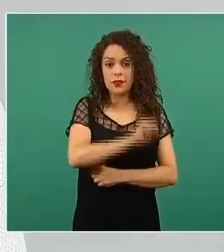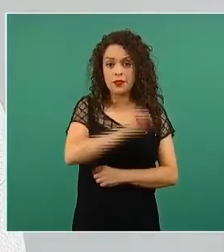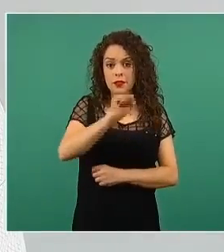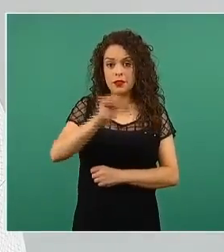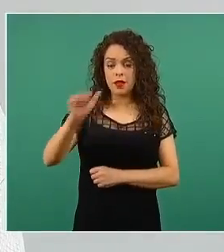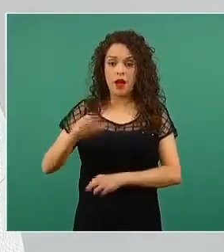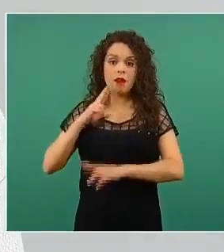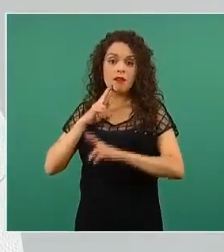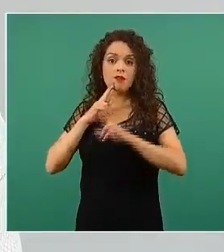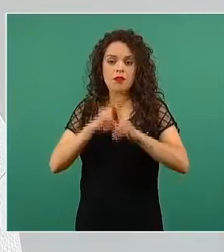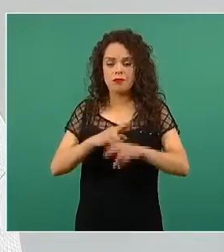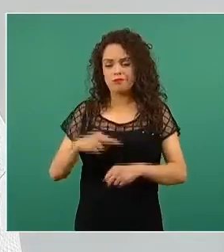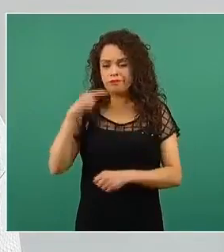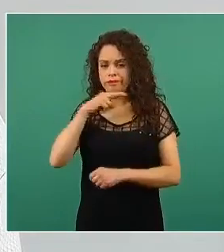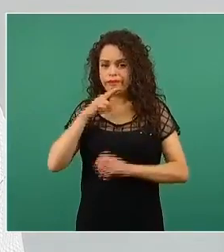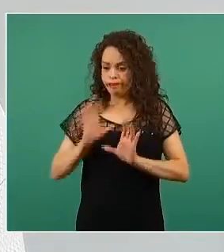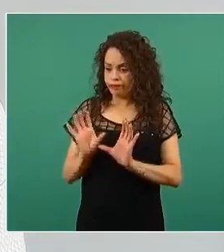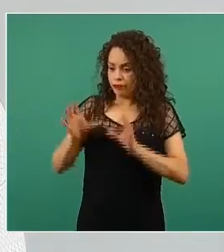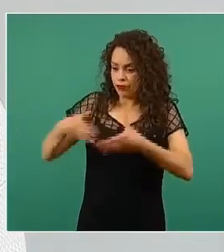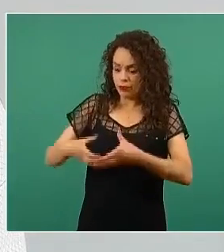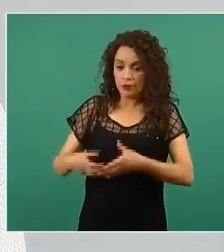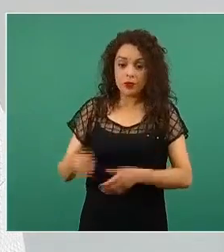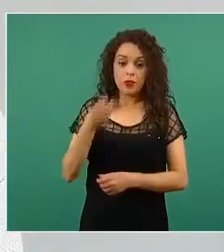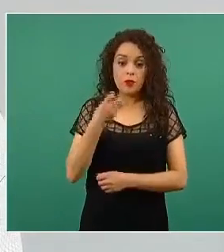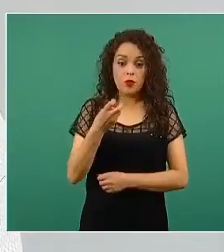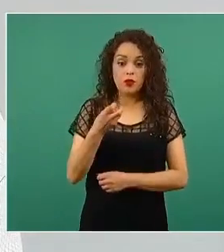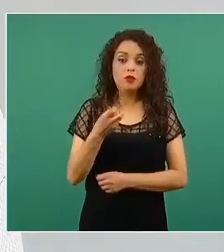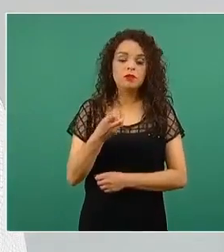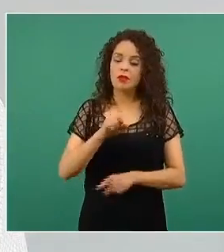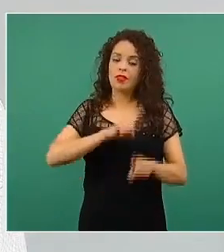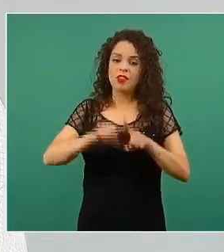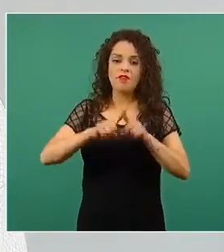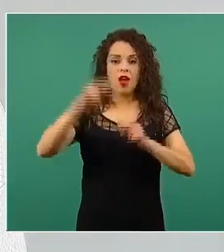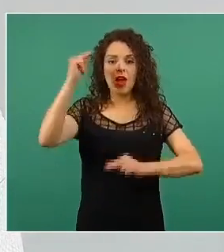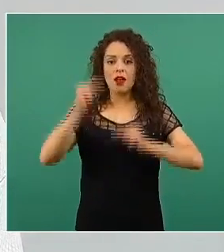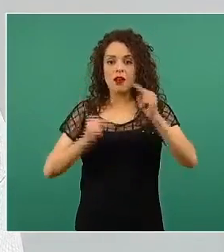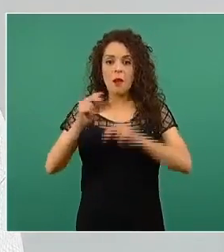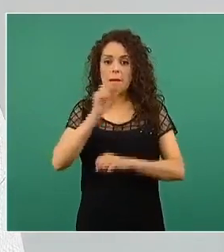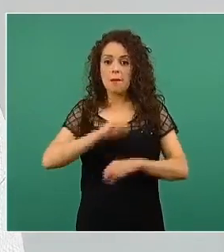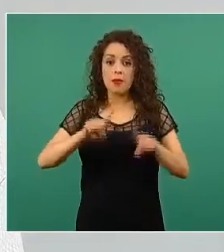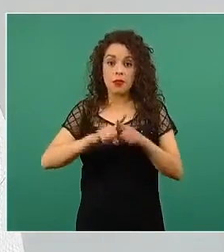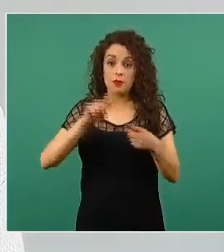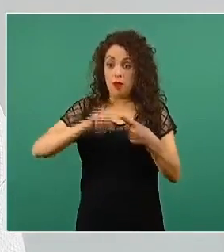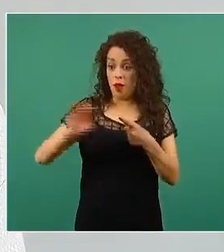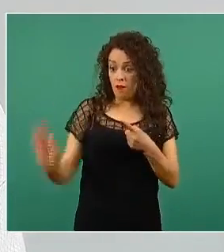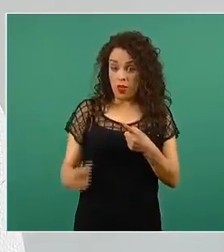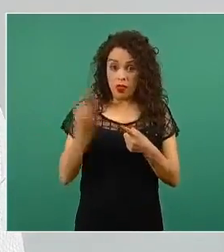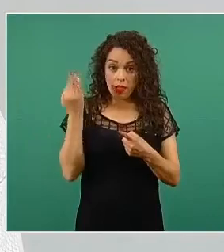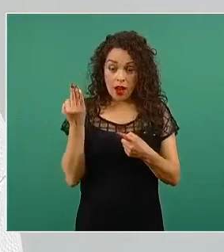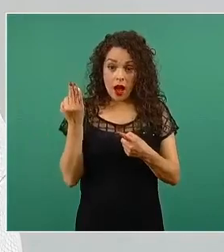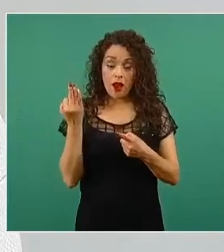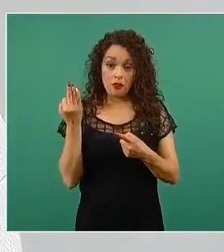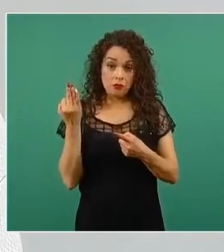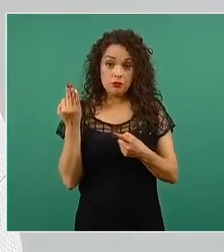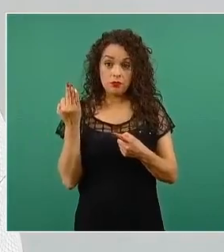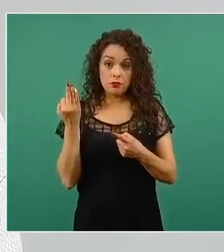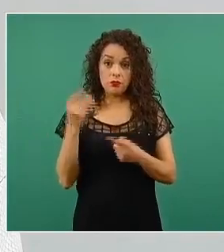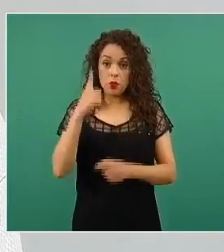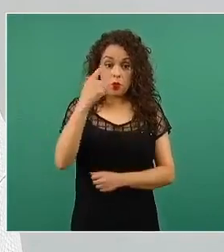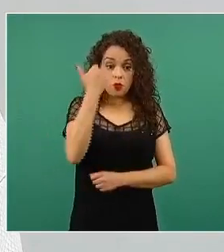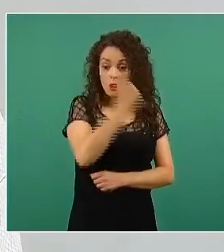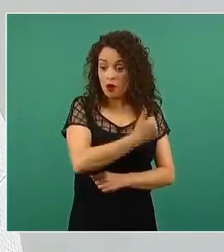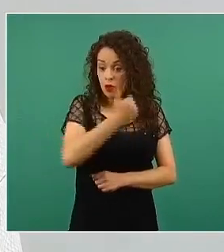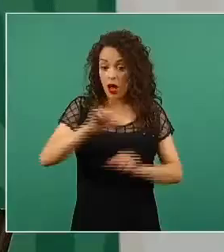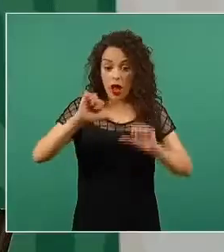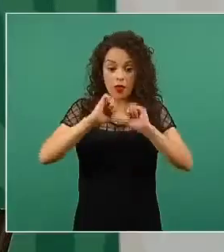y por lo tanto esta misma experiencia pues se vivió en todos los niveles. En un nivel federal, obviamente, donde los equipos de cada una de